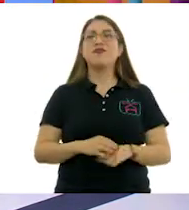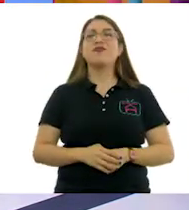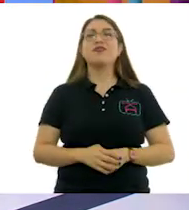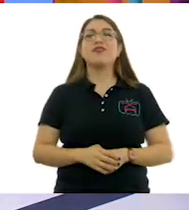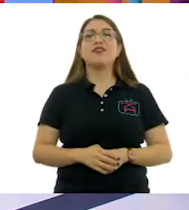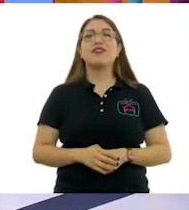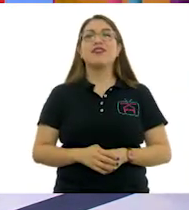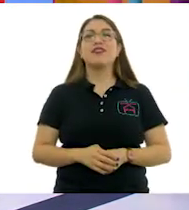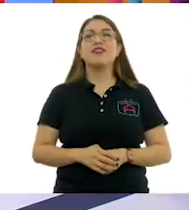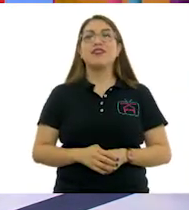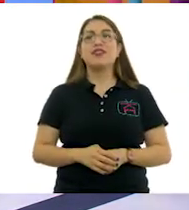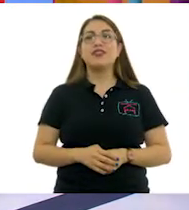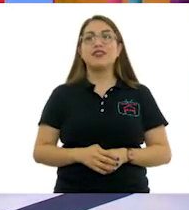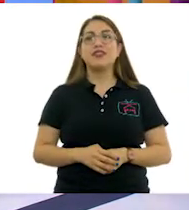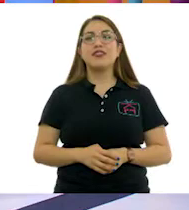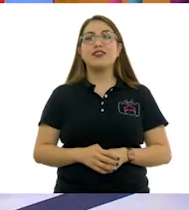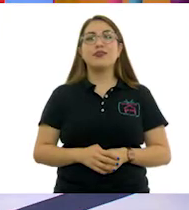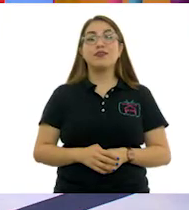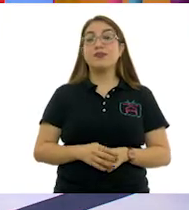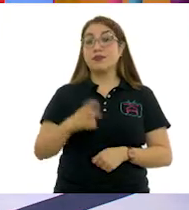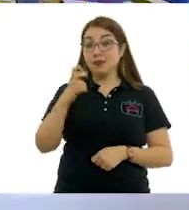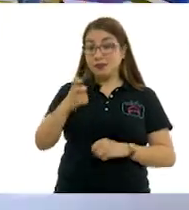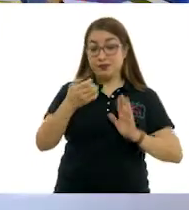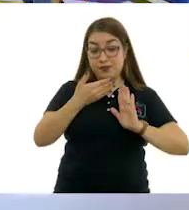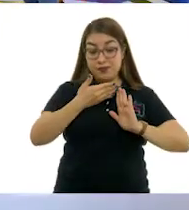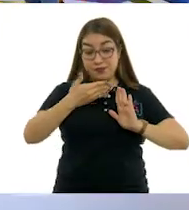a través de trayectorias.